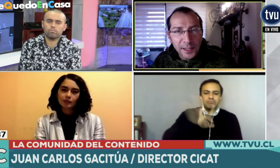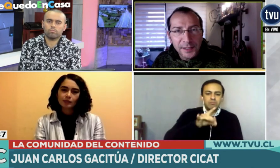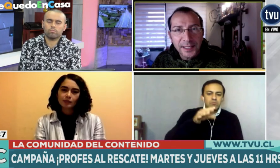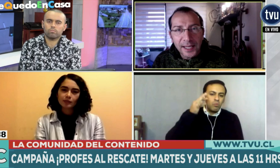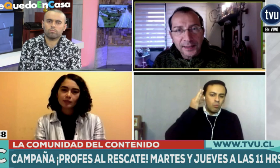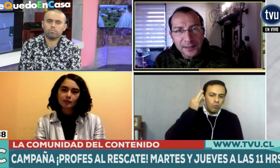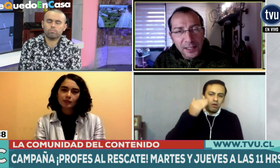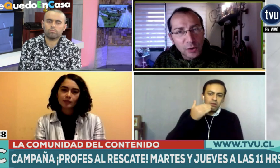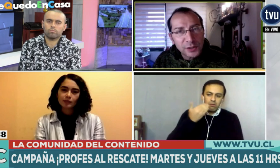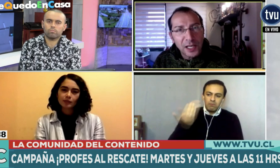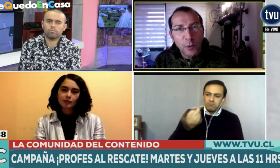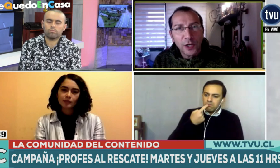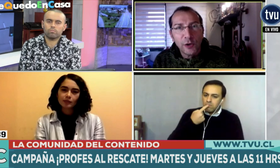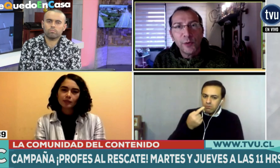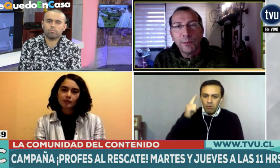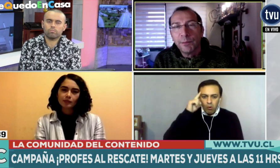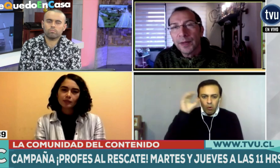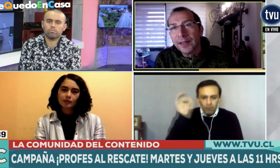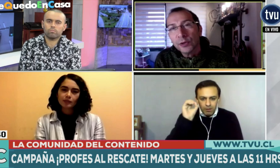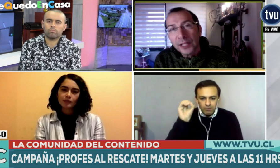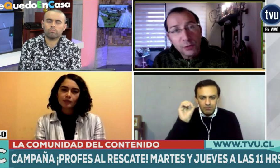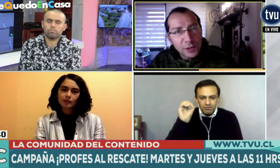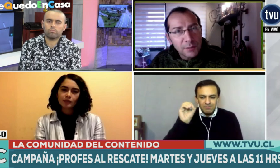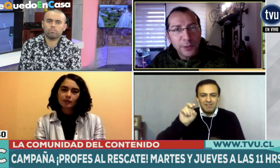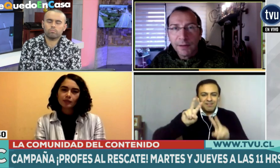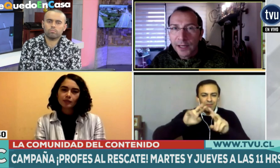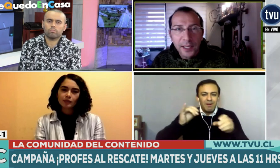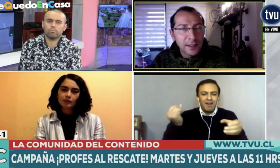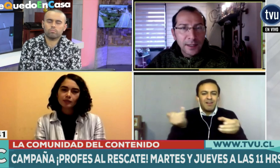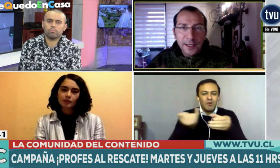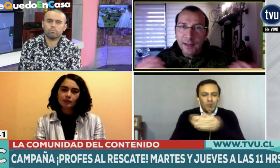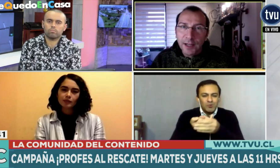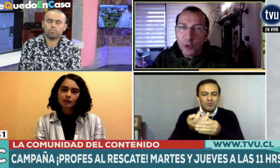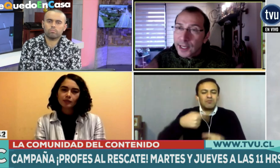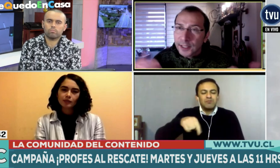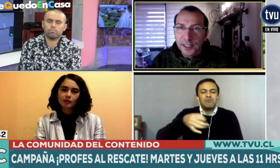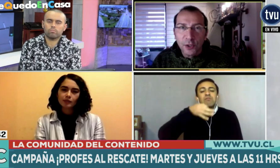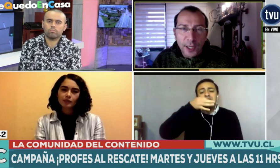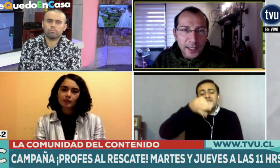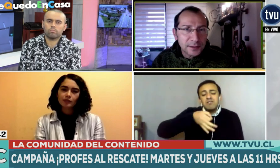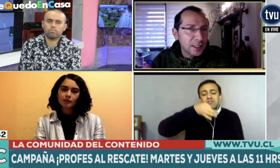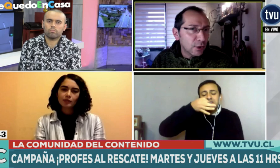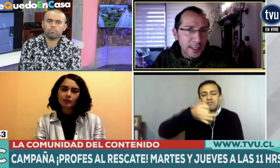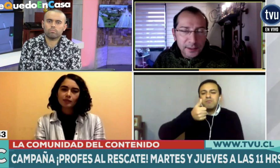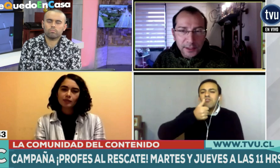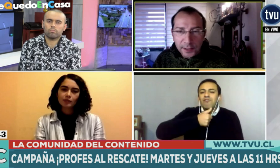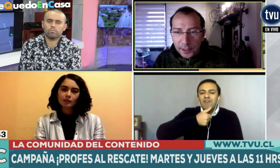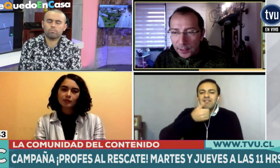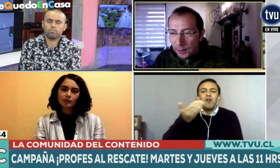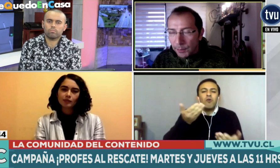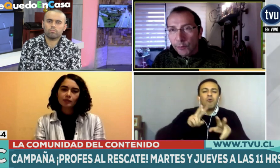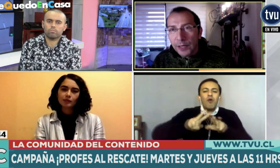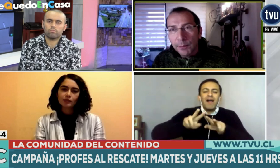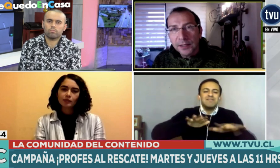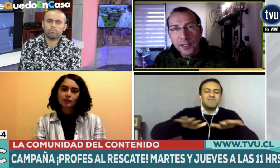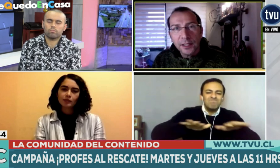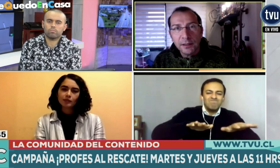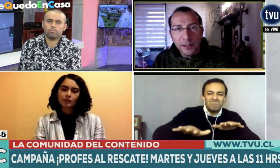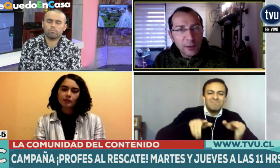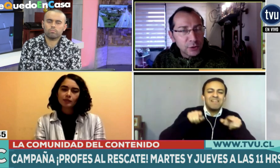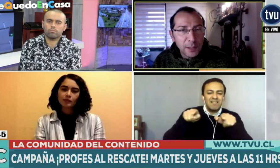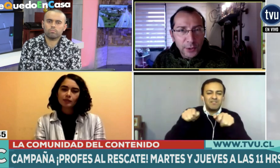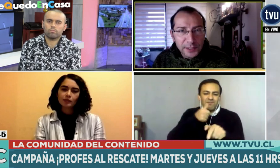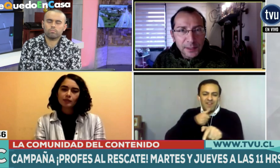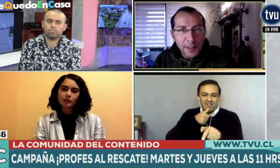panelistas. Es decir, hay tantas cosas en las cuales no vamos, pero digo tanto tiempo en hablar, en hablar lo que hay que hacer, lo que hay que hacer, lo que hay que hacer. Pero finalmente